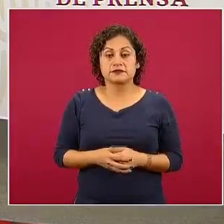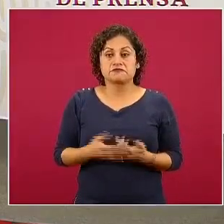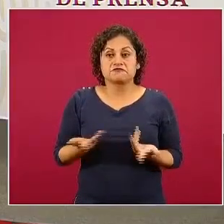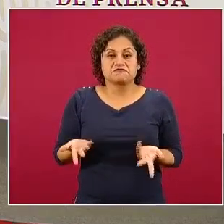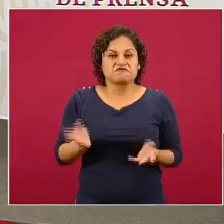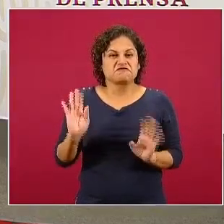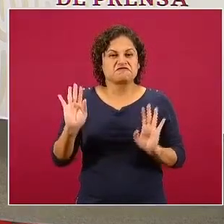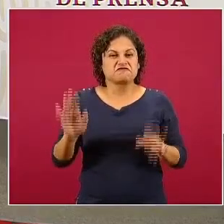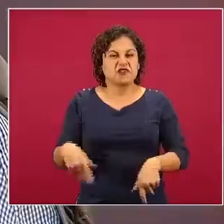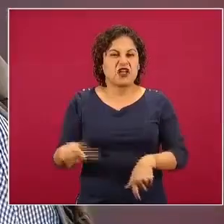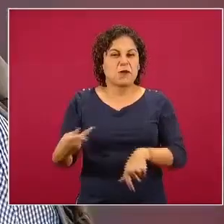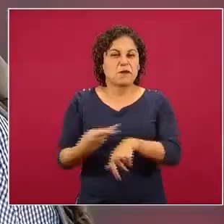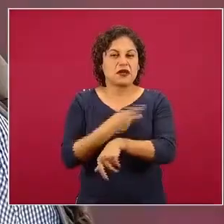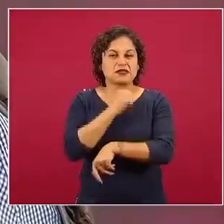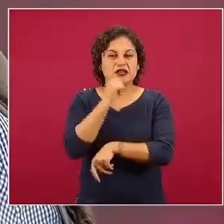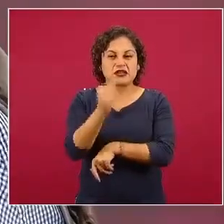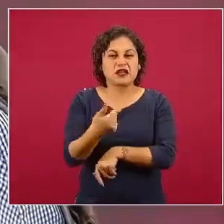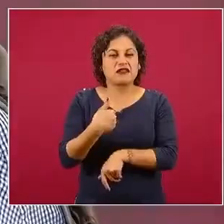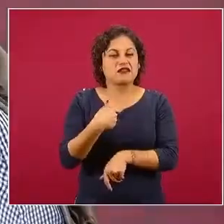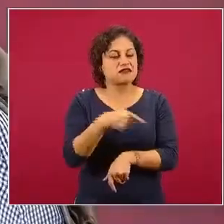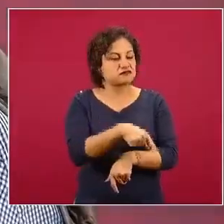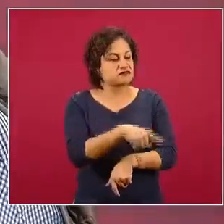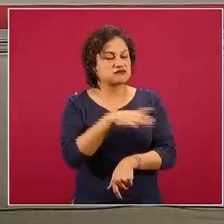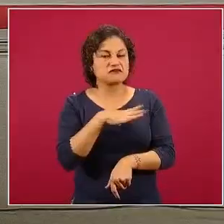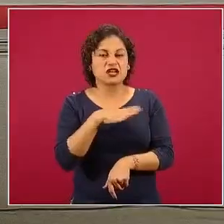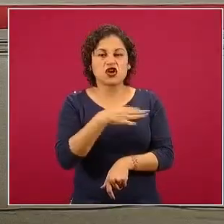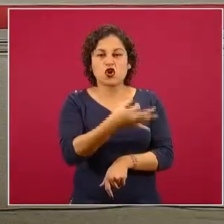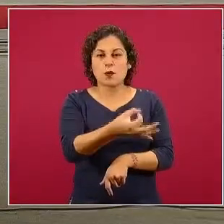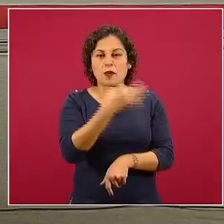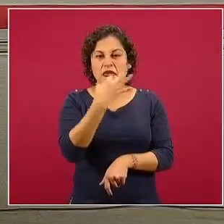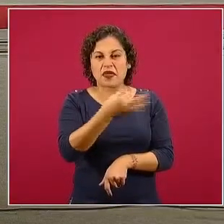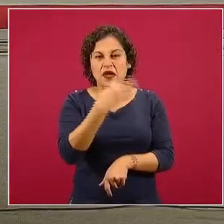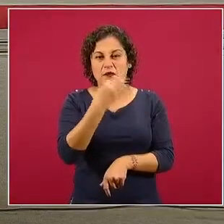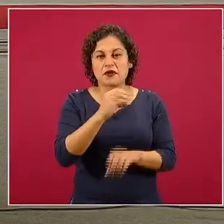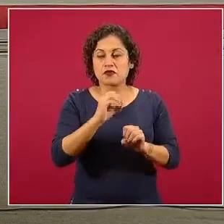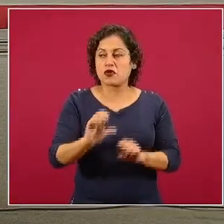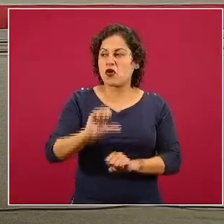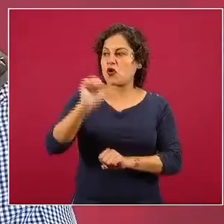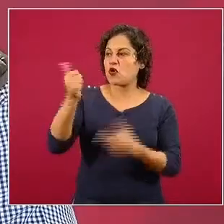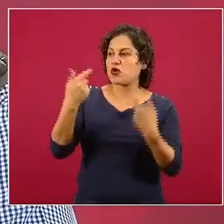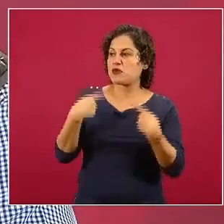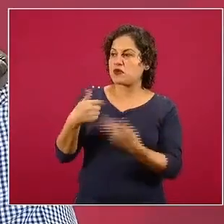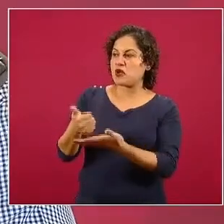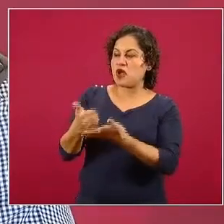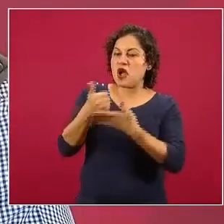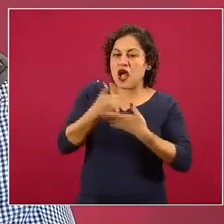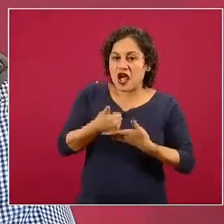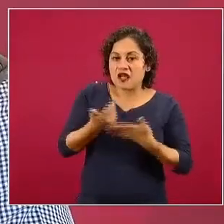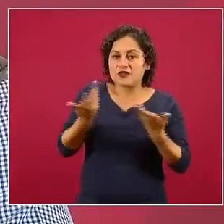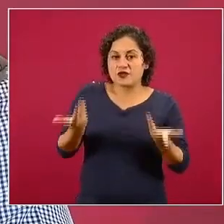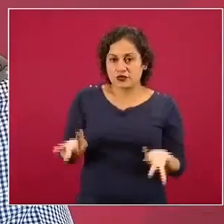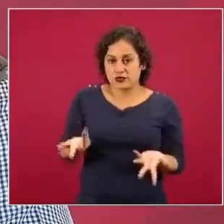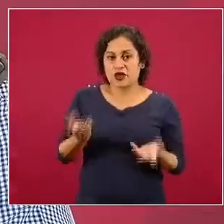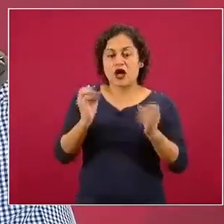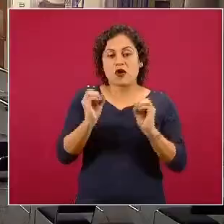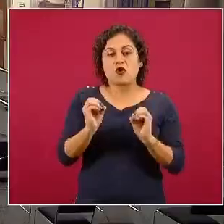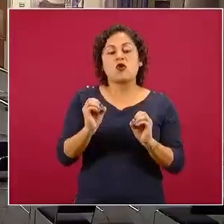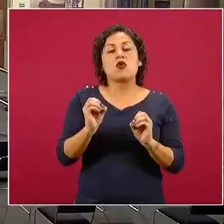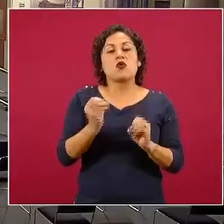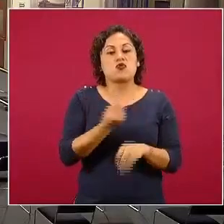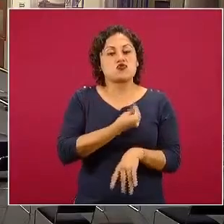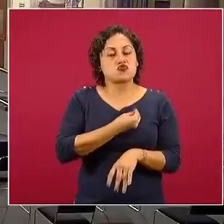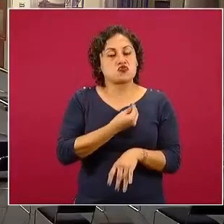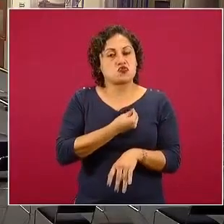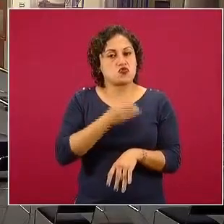medicamentos o con algún tipo de terapias mejorar o transitar hacia una curación de la enfermedad,